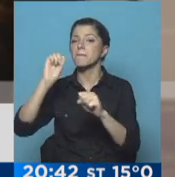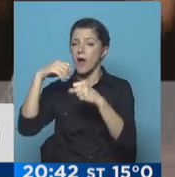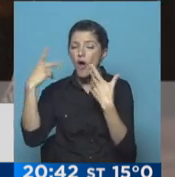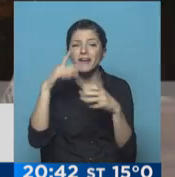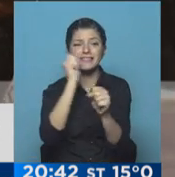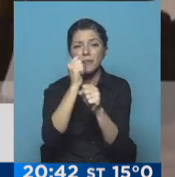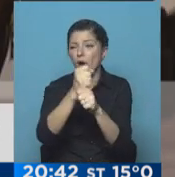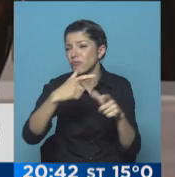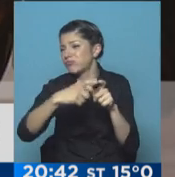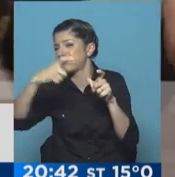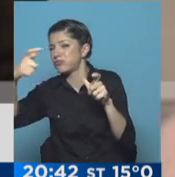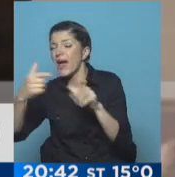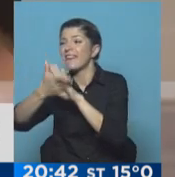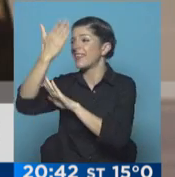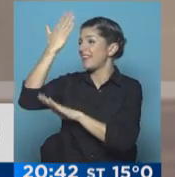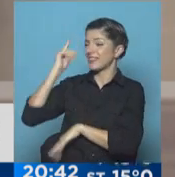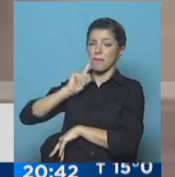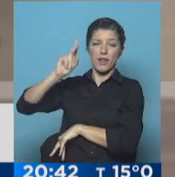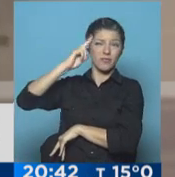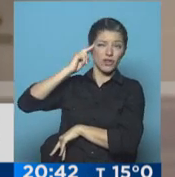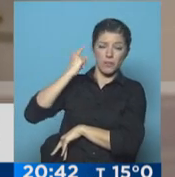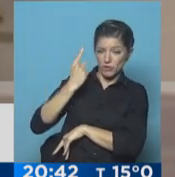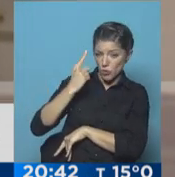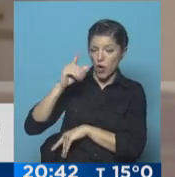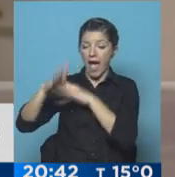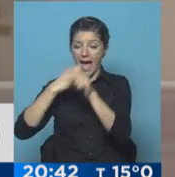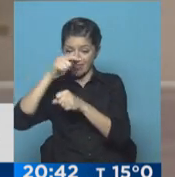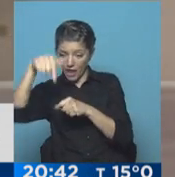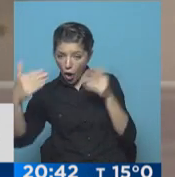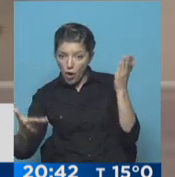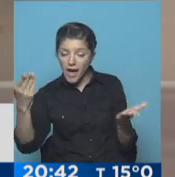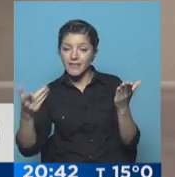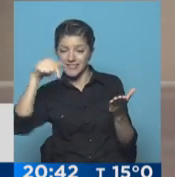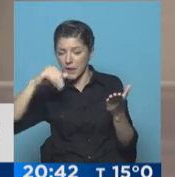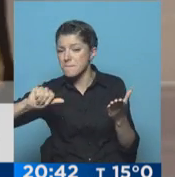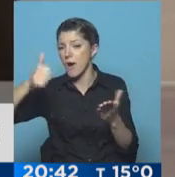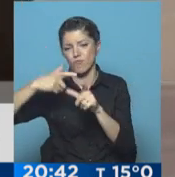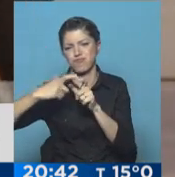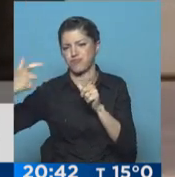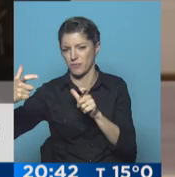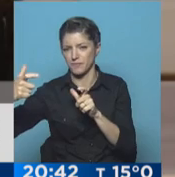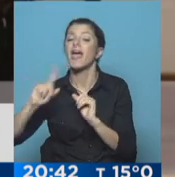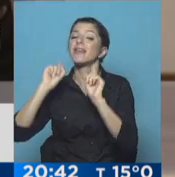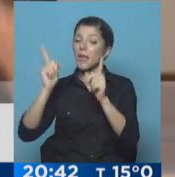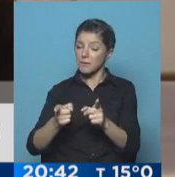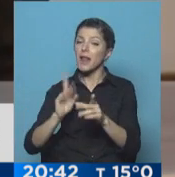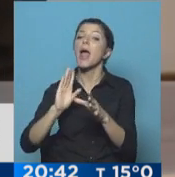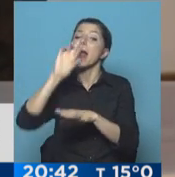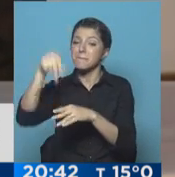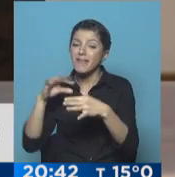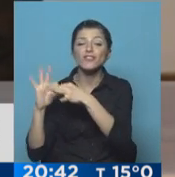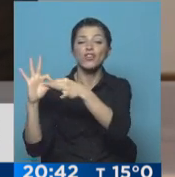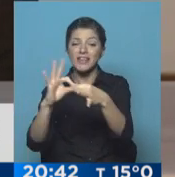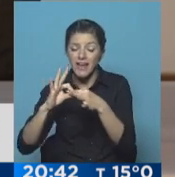desocupación desde el año 1991 respecto del segundo trimestre. el de la solidaridad que cuando pasa